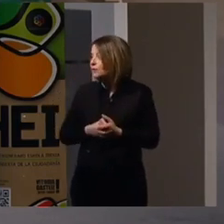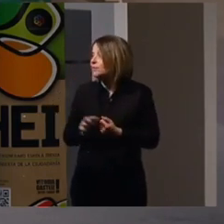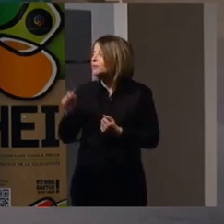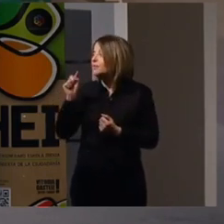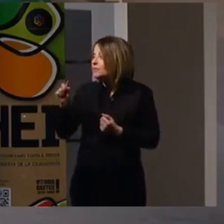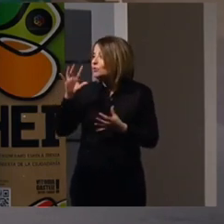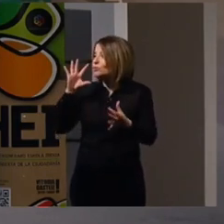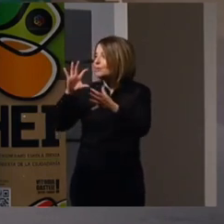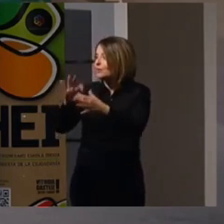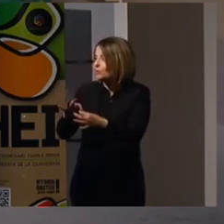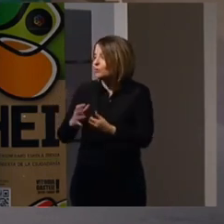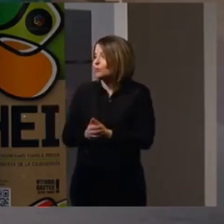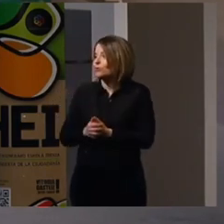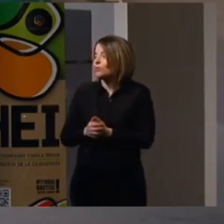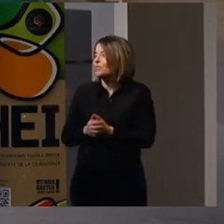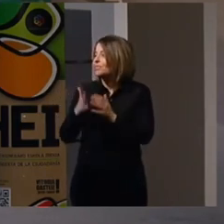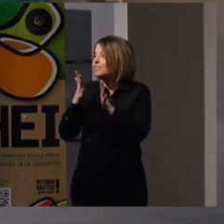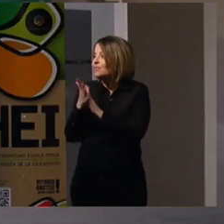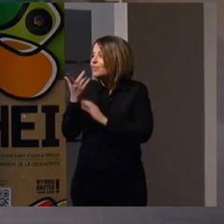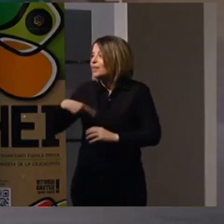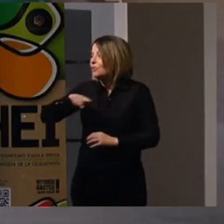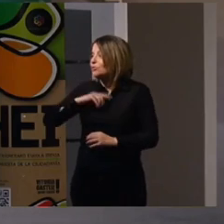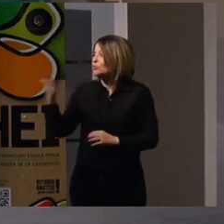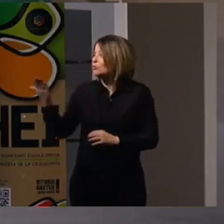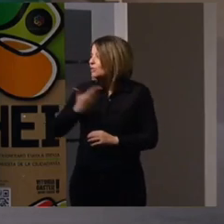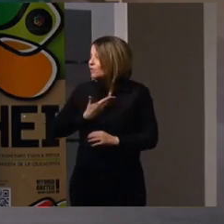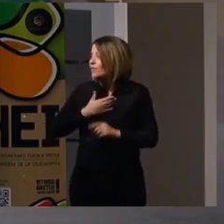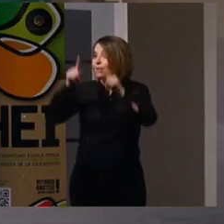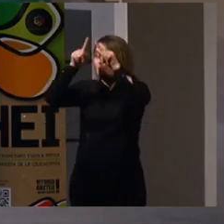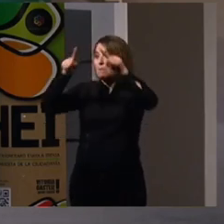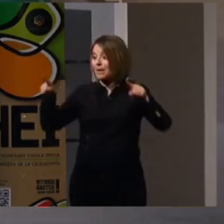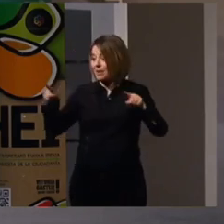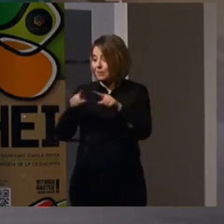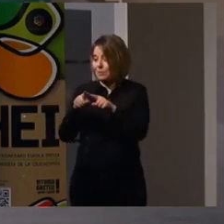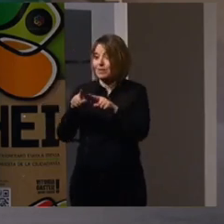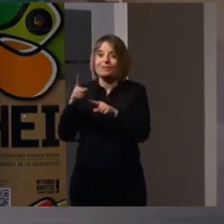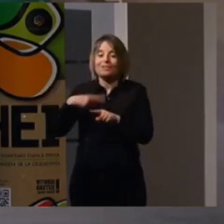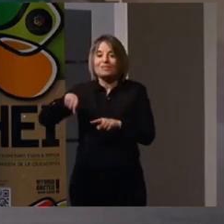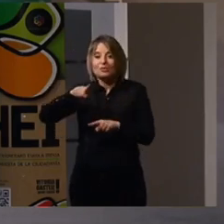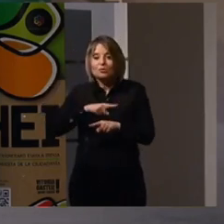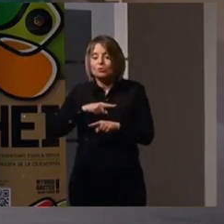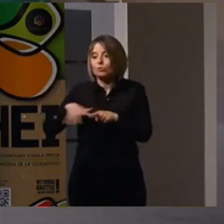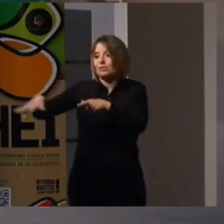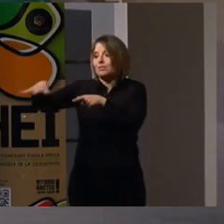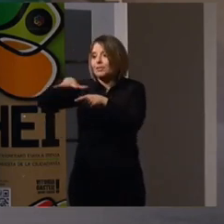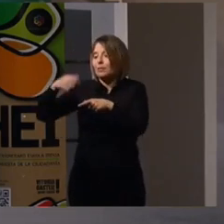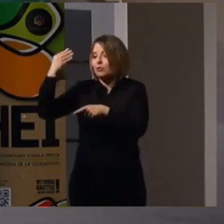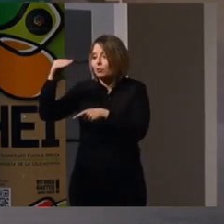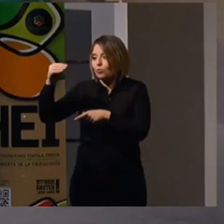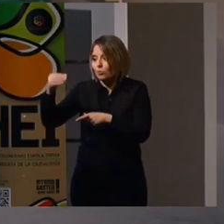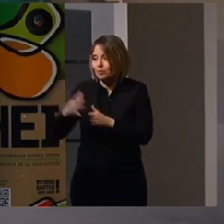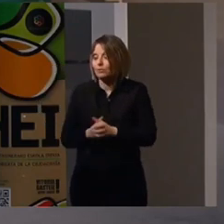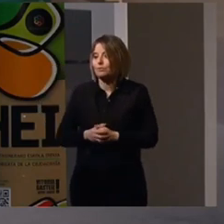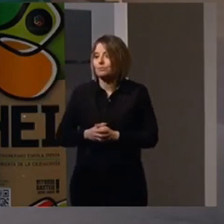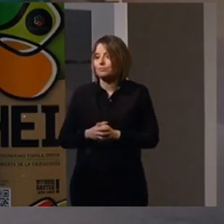va un poco en relación a eso, a cómo nos afecta también la pirámide poblacional y qué espacio damos a esa juventud y por qué está tan